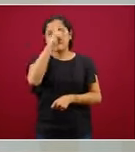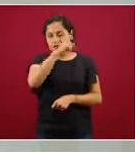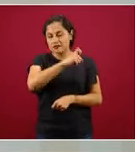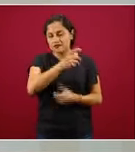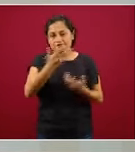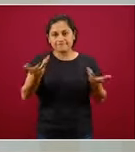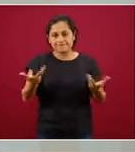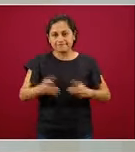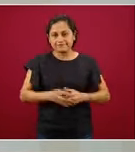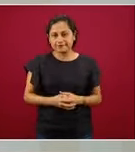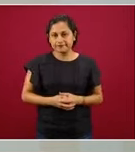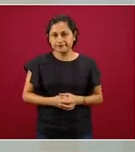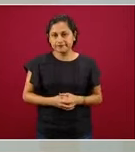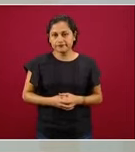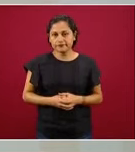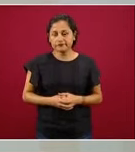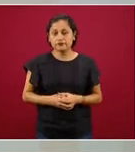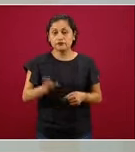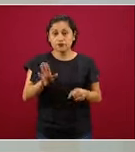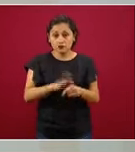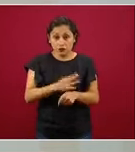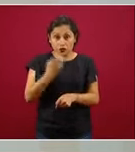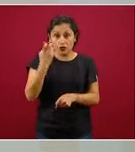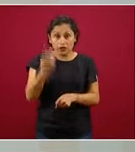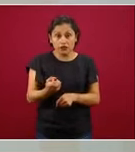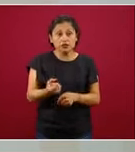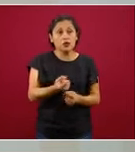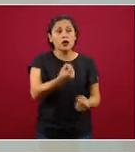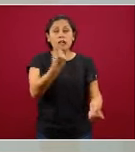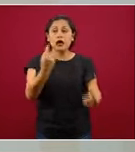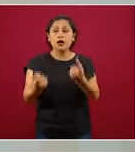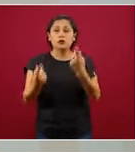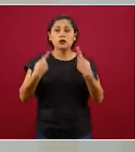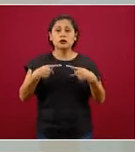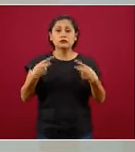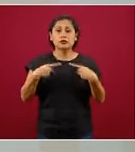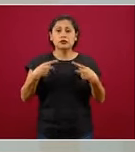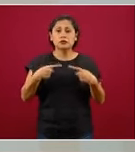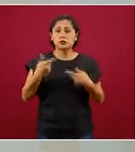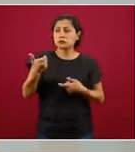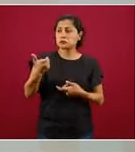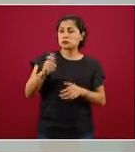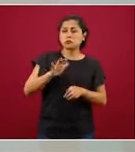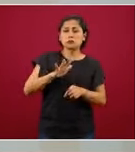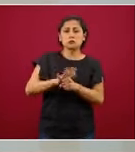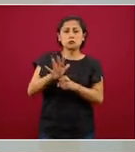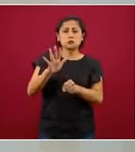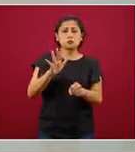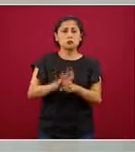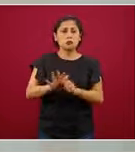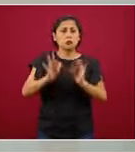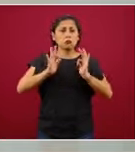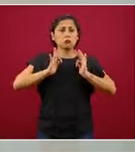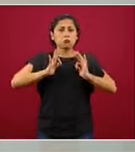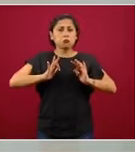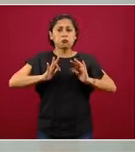que esperar que aquellas personas que no tienen preocupaciones en términos económicos enfoquen su